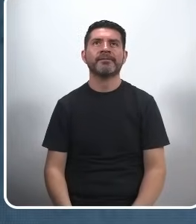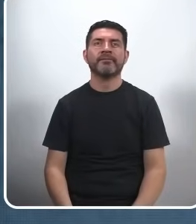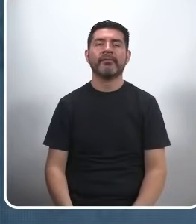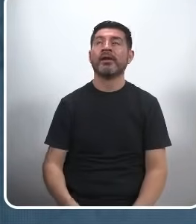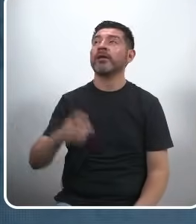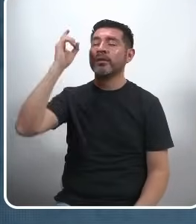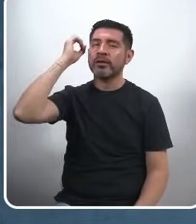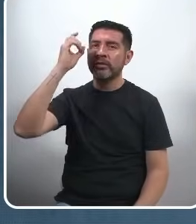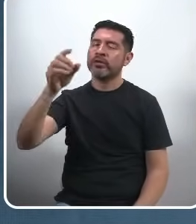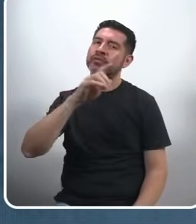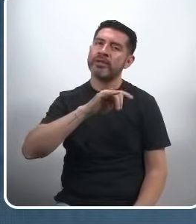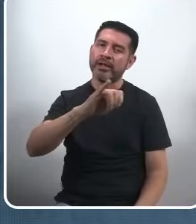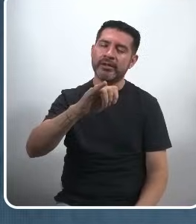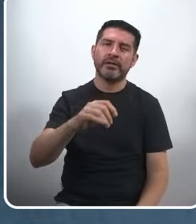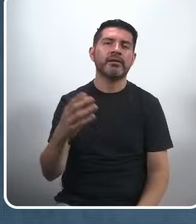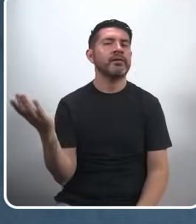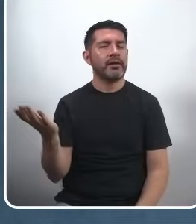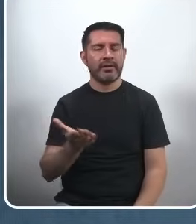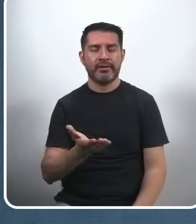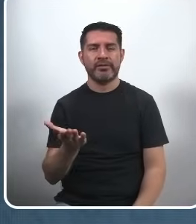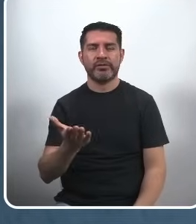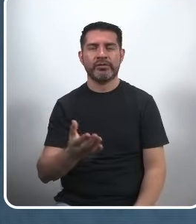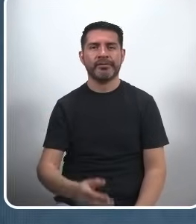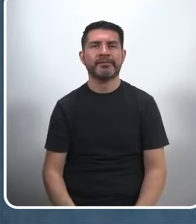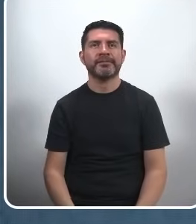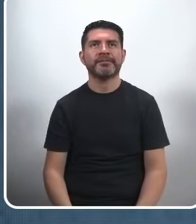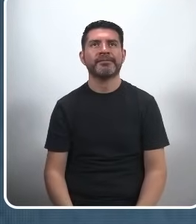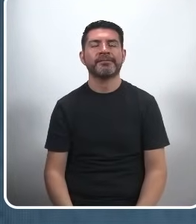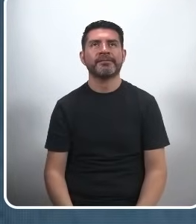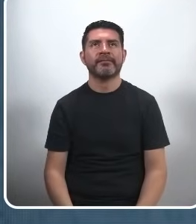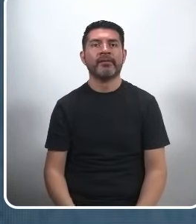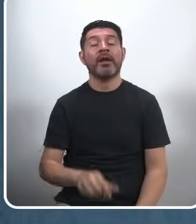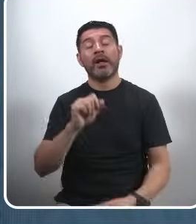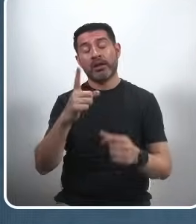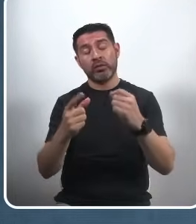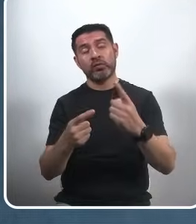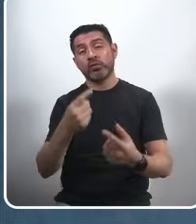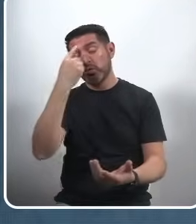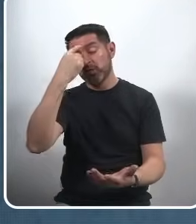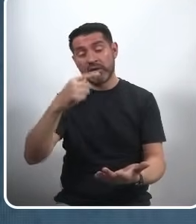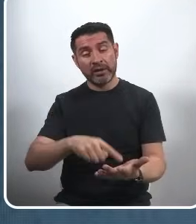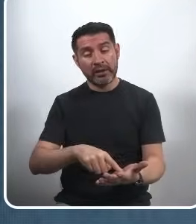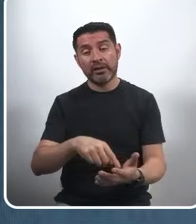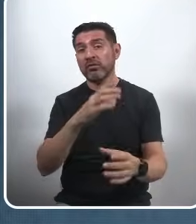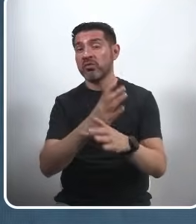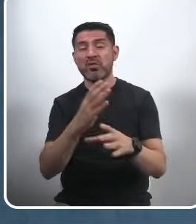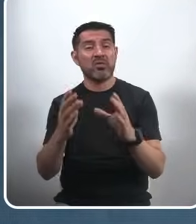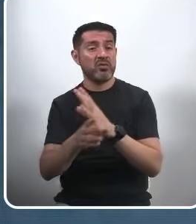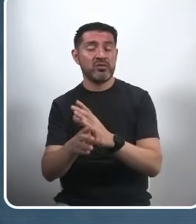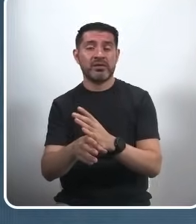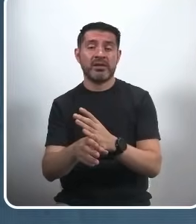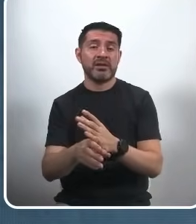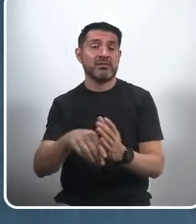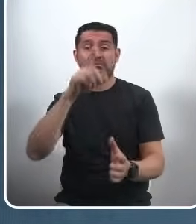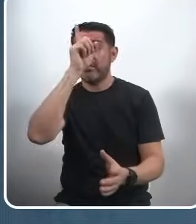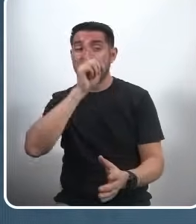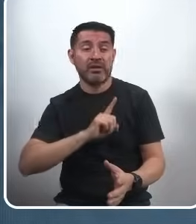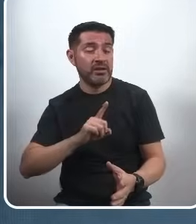Algunos tienen creencias falsas de otras personas. Algunos creen cosas de mí que son falsas, ni